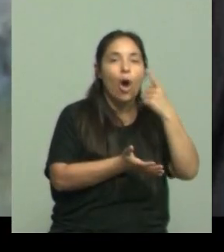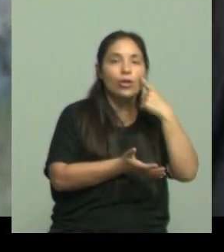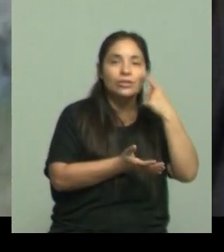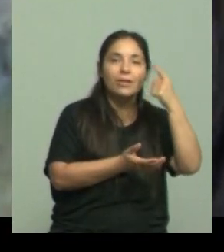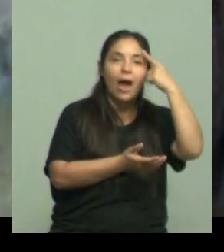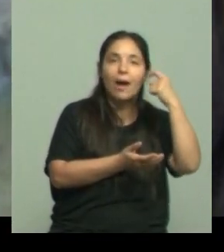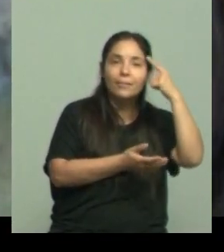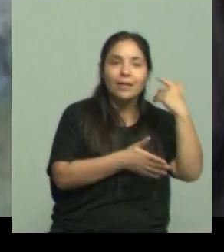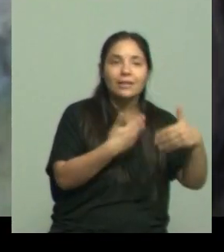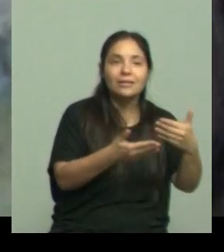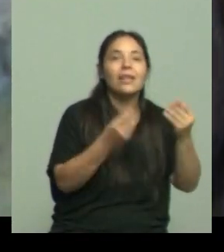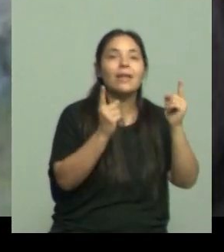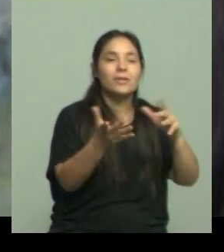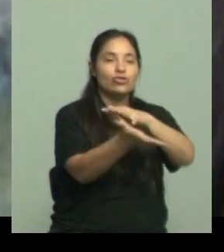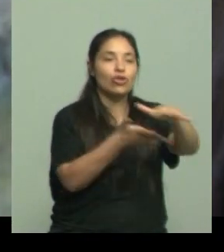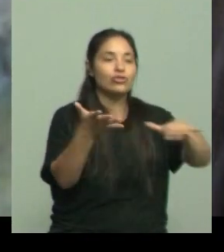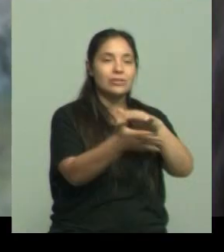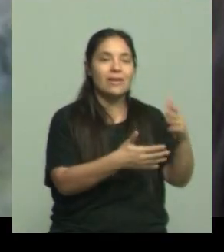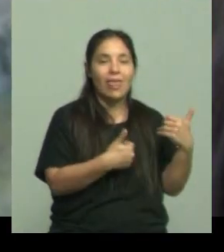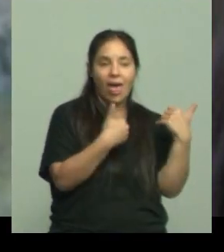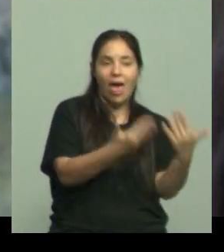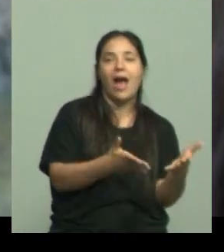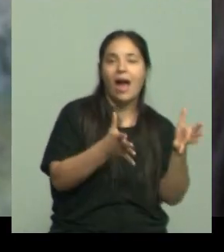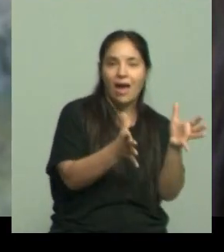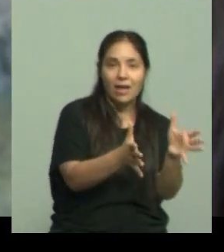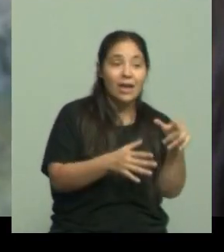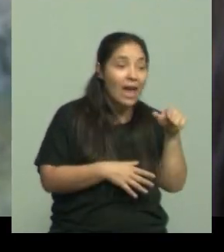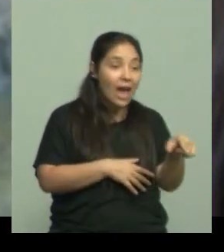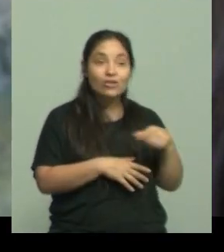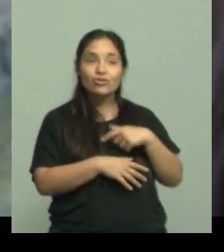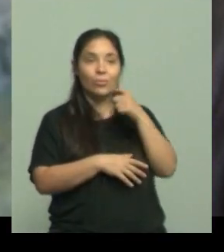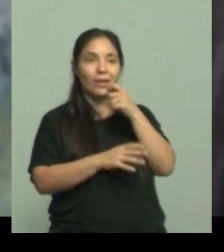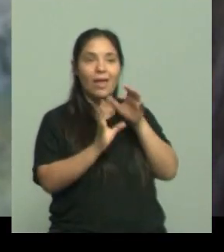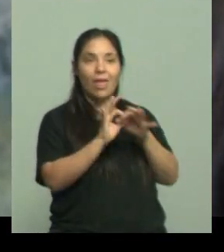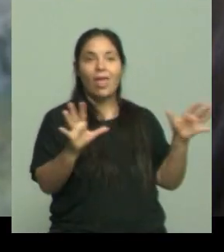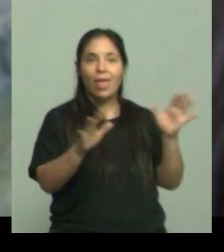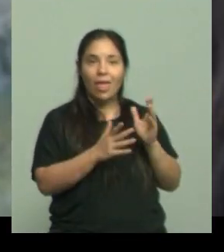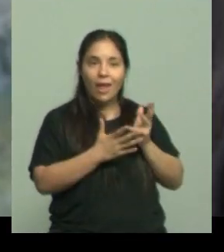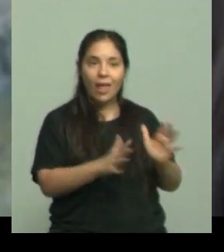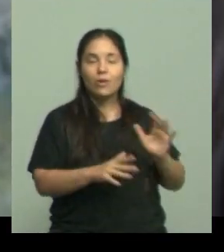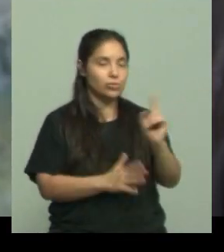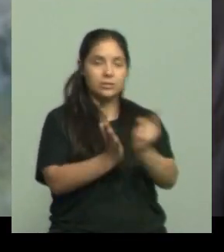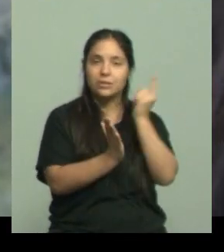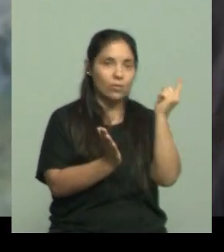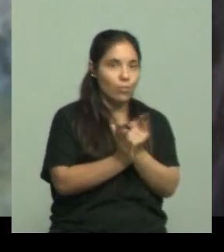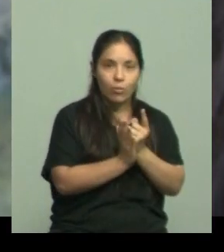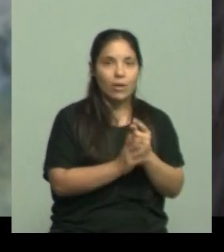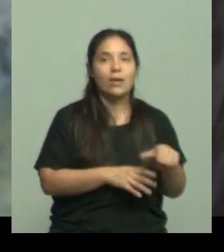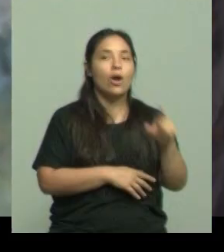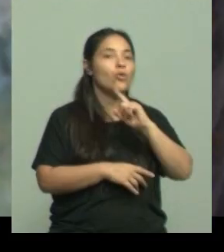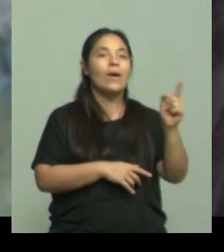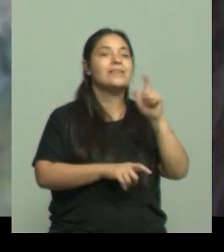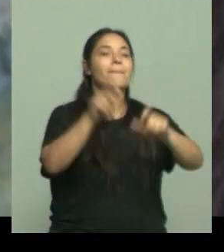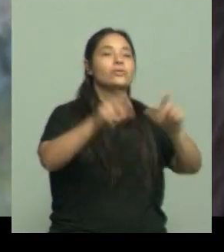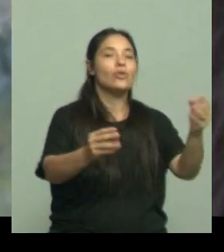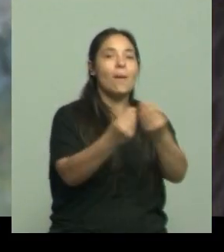conocimiento y la sociedad a la que se debe. Y eso me parece que es irrenunciable. Ya no buscamos rating, sino lo